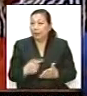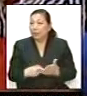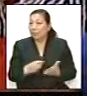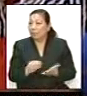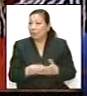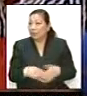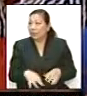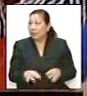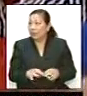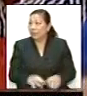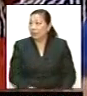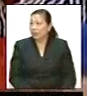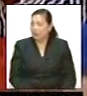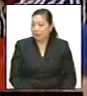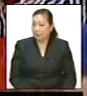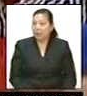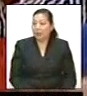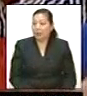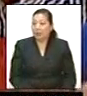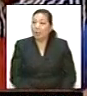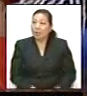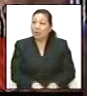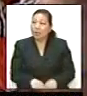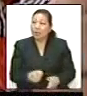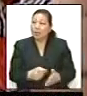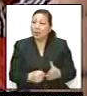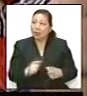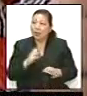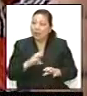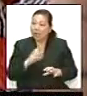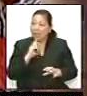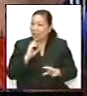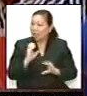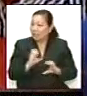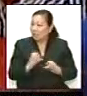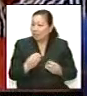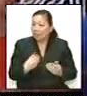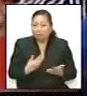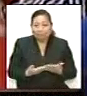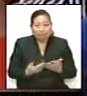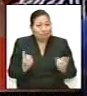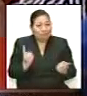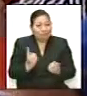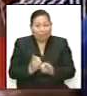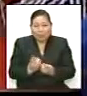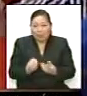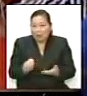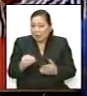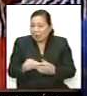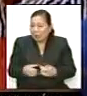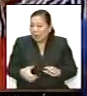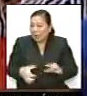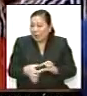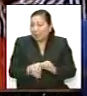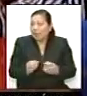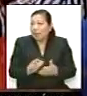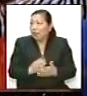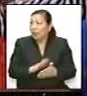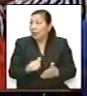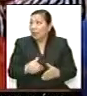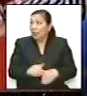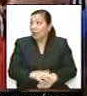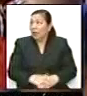prioritario y un tema que sí que no nos atañe directamente como alianza del pacífico porque estamos